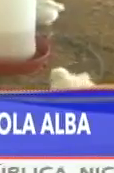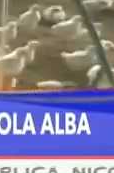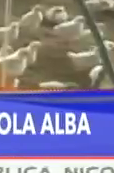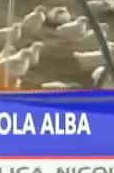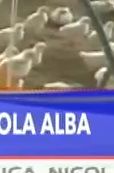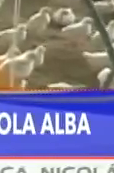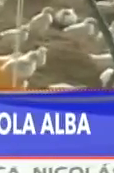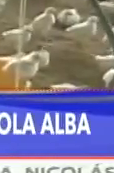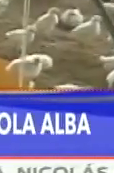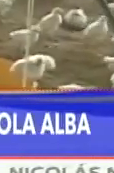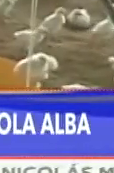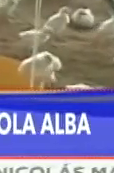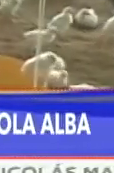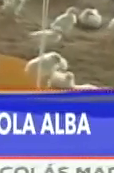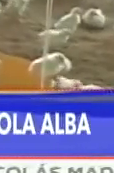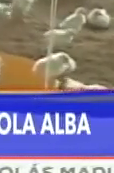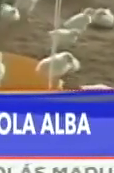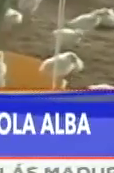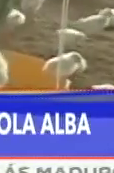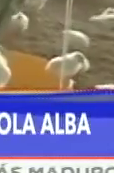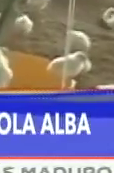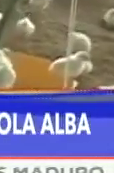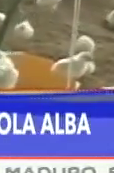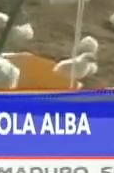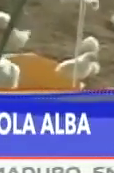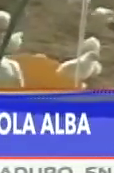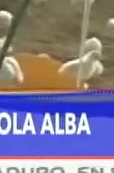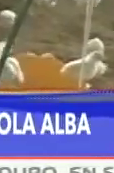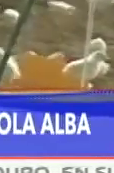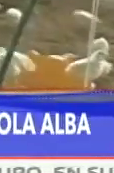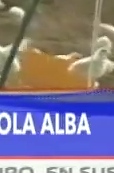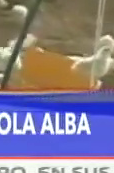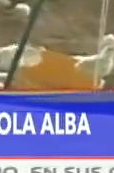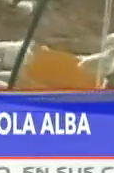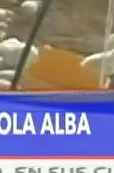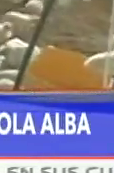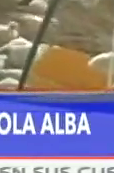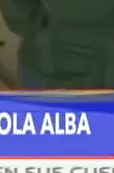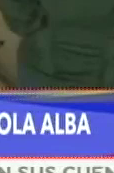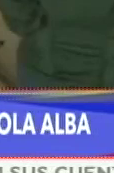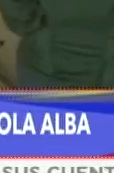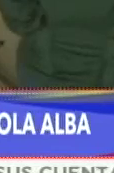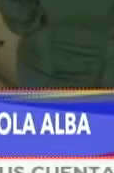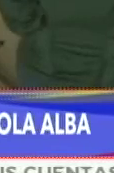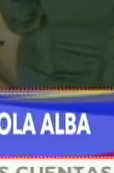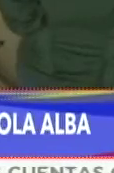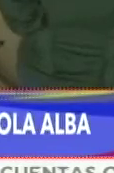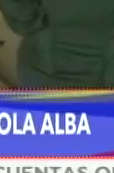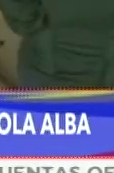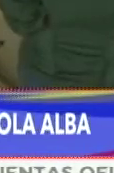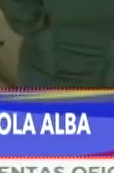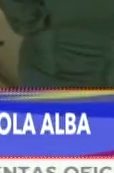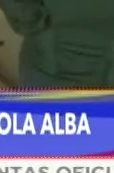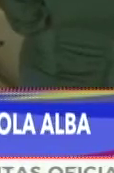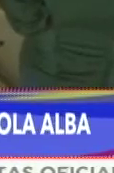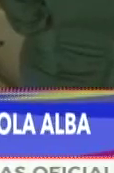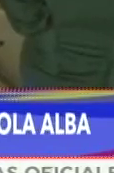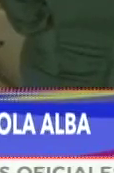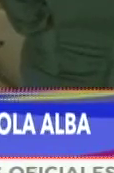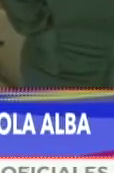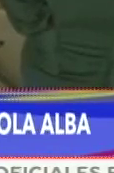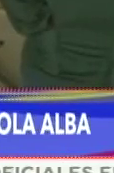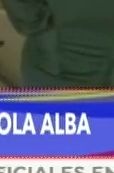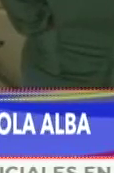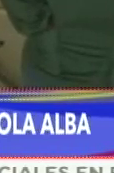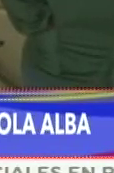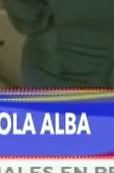nacido, propiamente acá de la Granja La Tigrera, de la línea Highland, que volvió otra vez al país, y